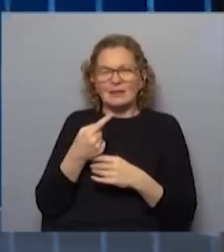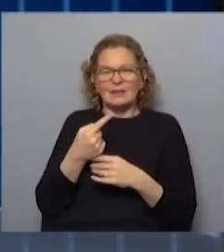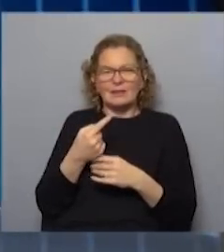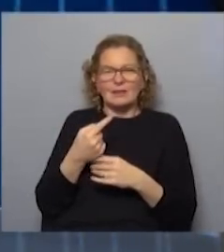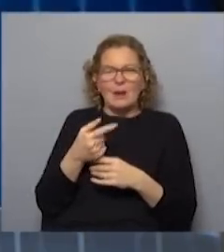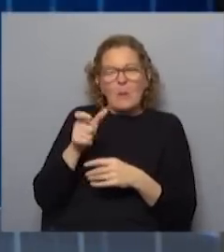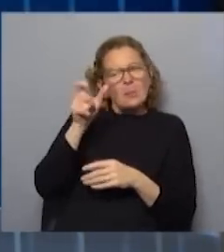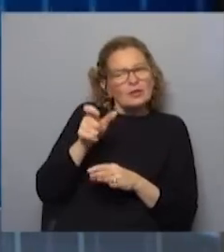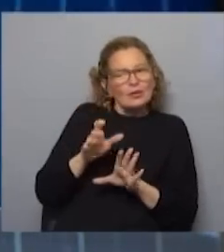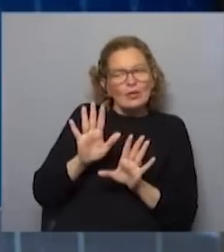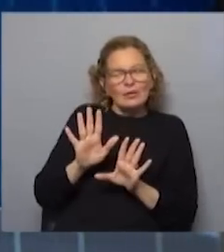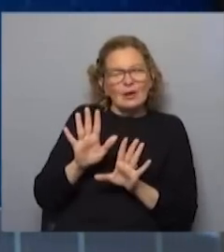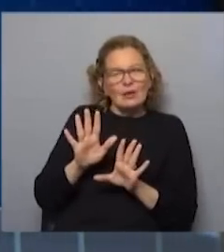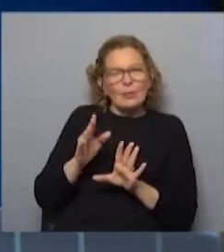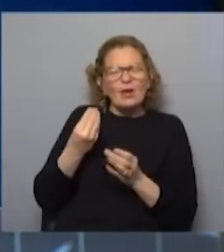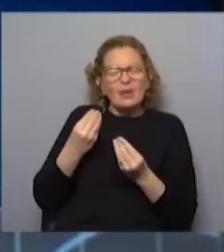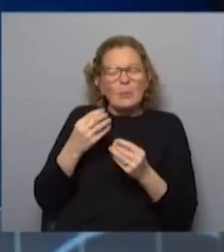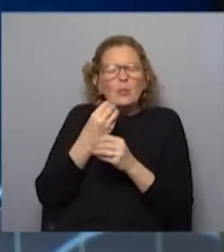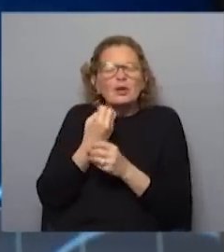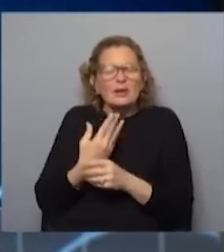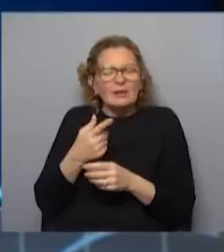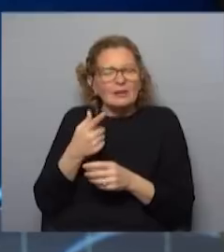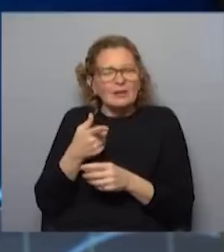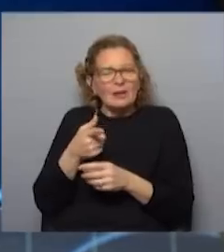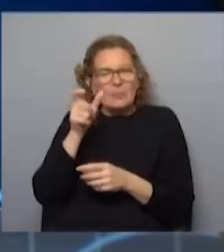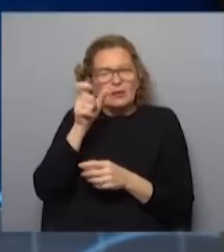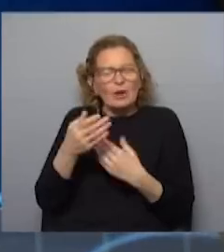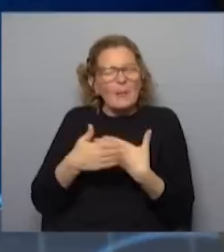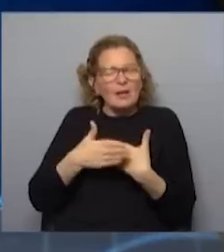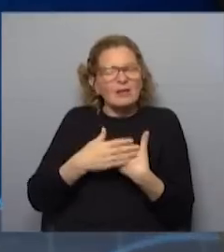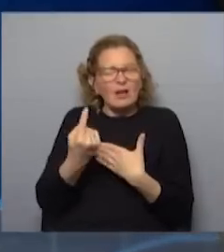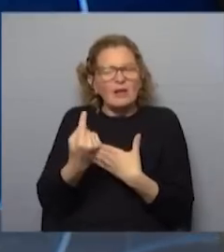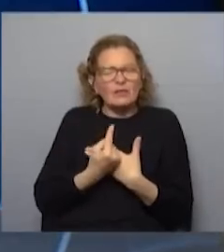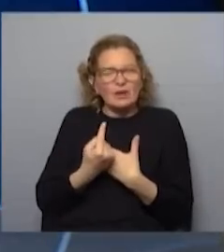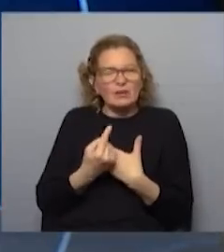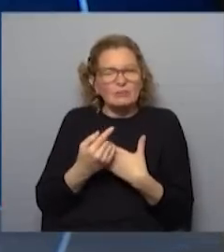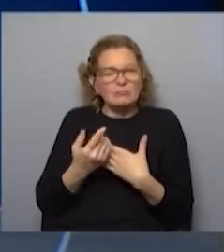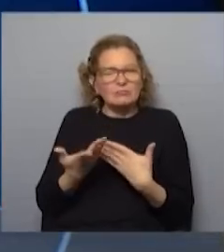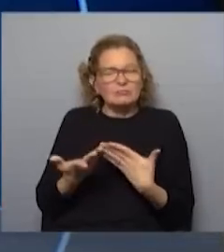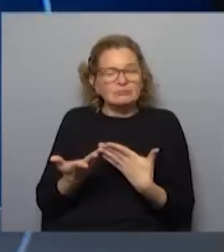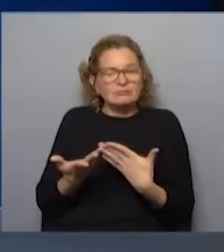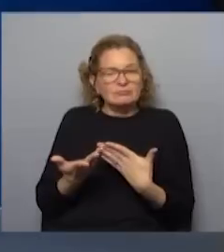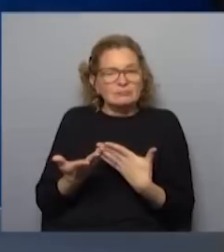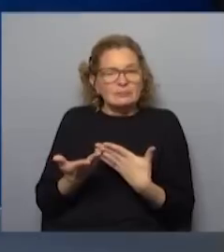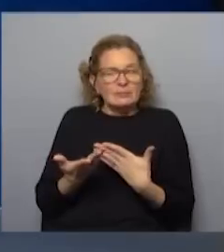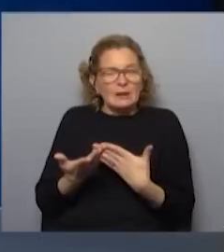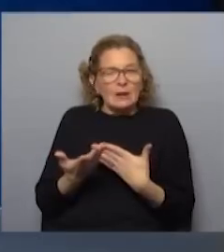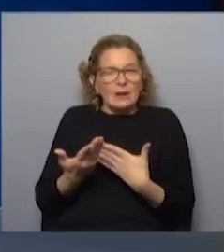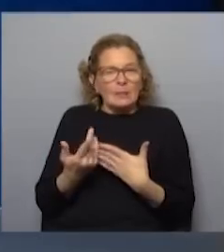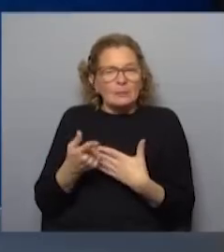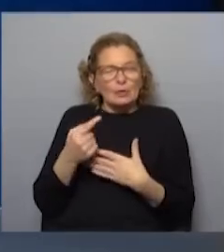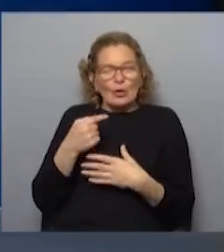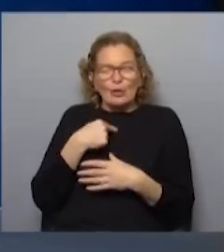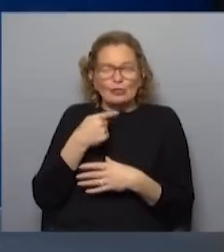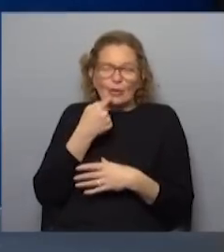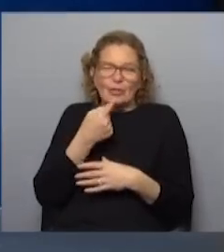personales sobre las motivaciones que él tuvo para acercarnos este material no más que bien